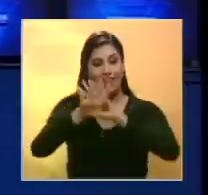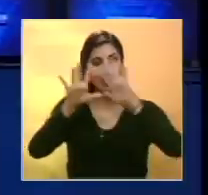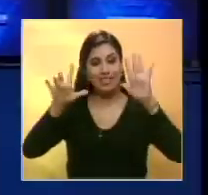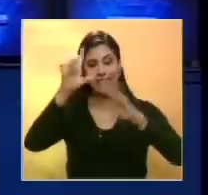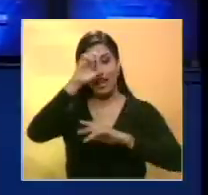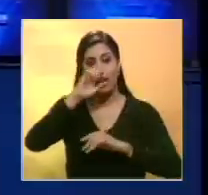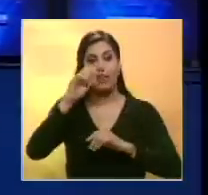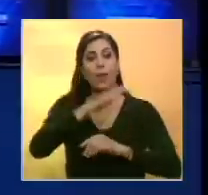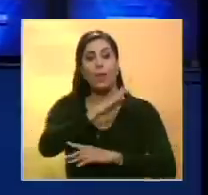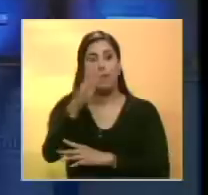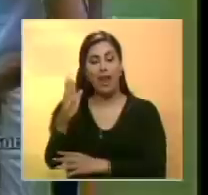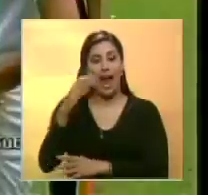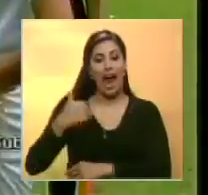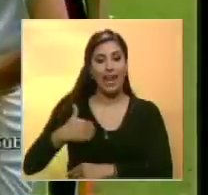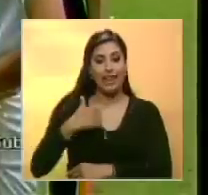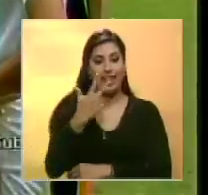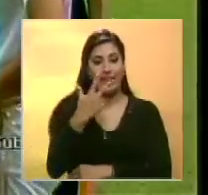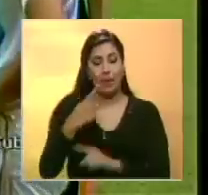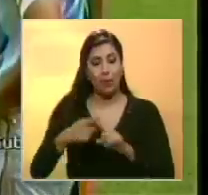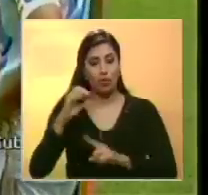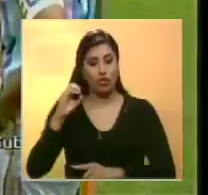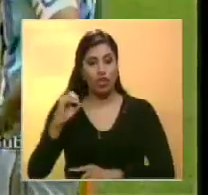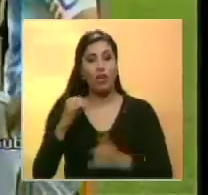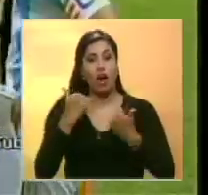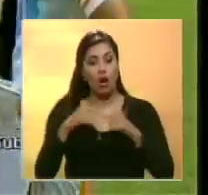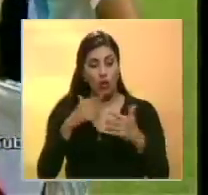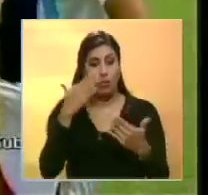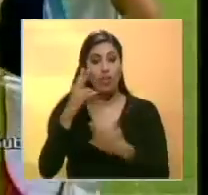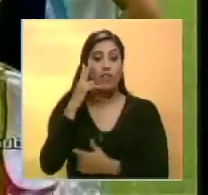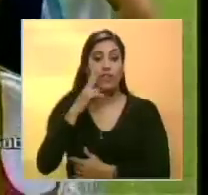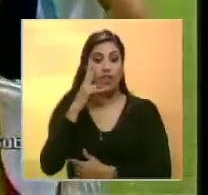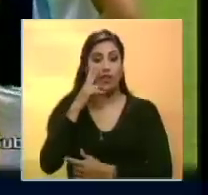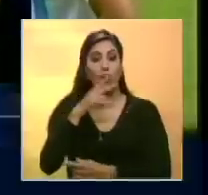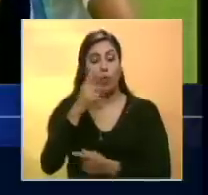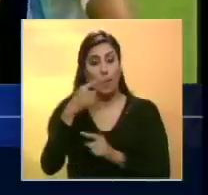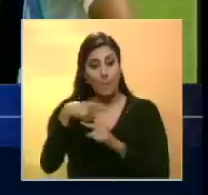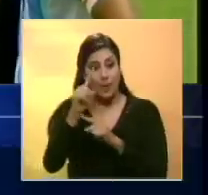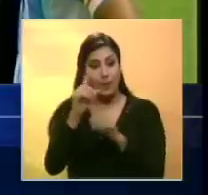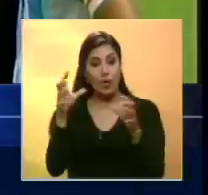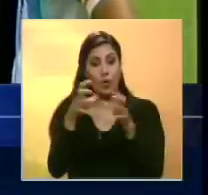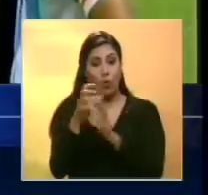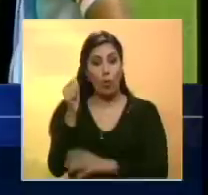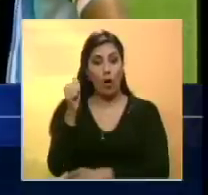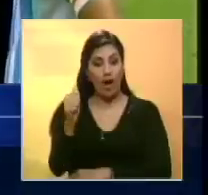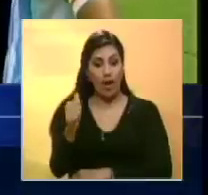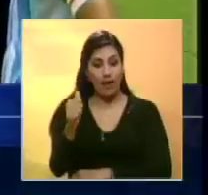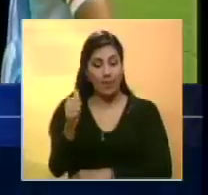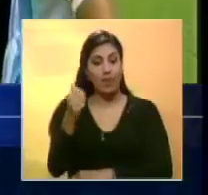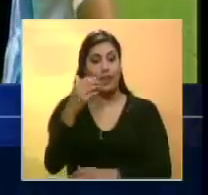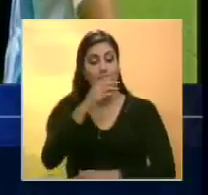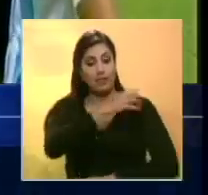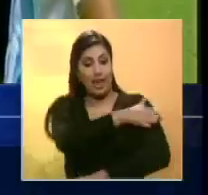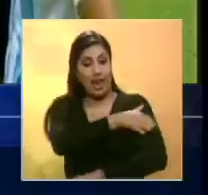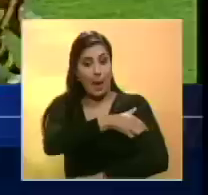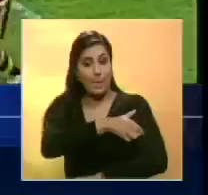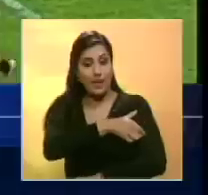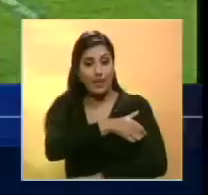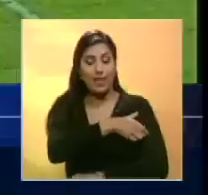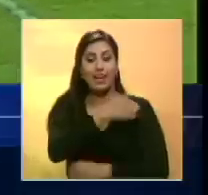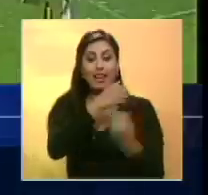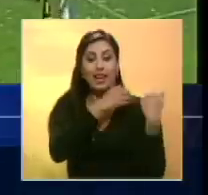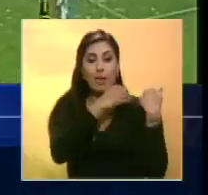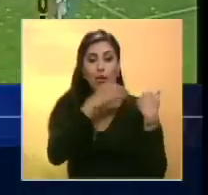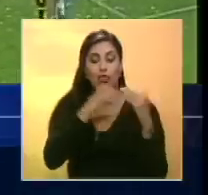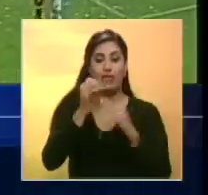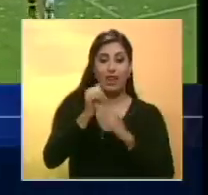Argentina 3-0. Vamos al Estadio Metropolitano de Cabudare, donde la Vinotinto se lució en el primer partido del Grupo A. La capitana Deina Castellanos se encargó de